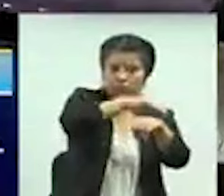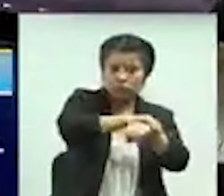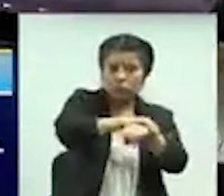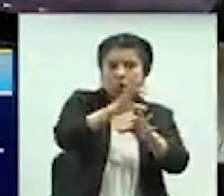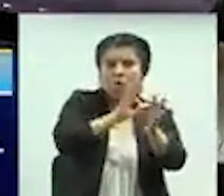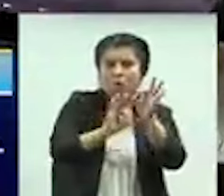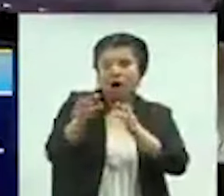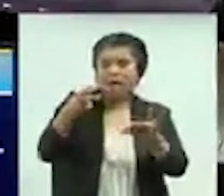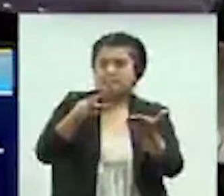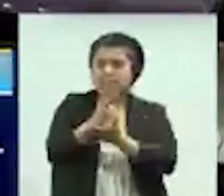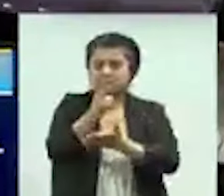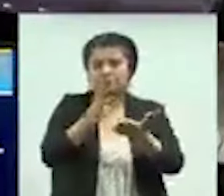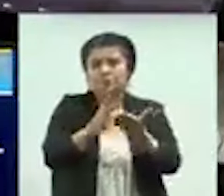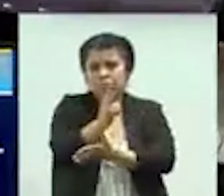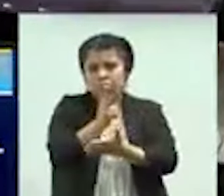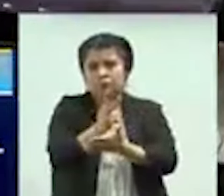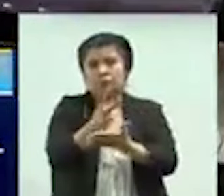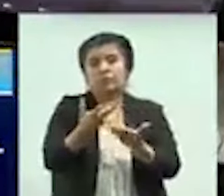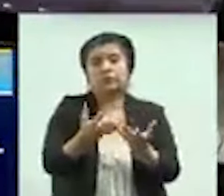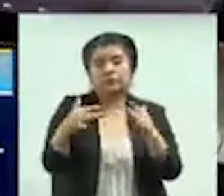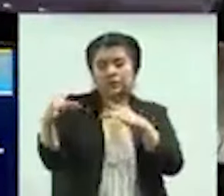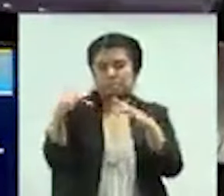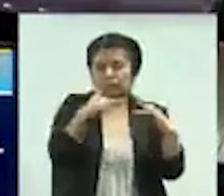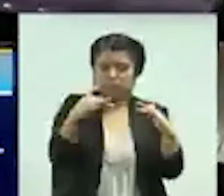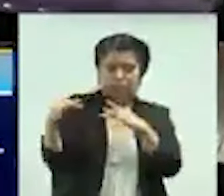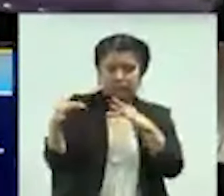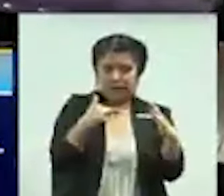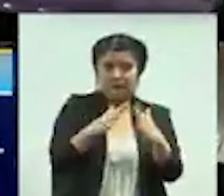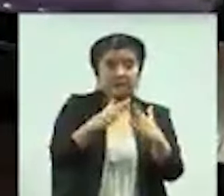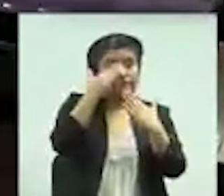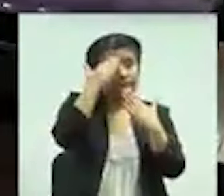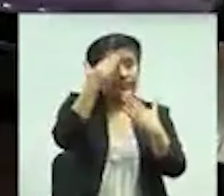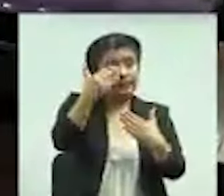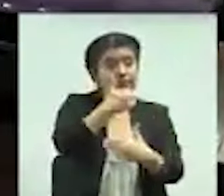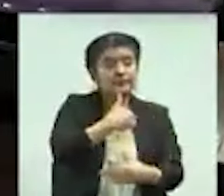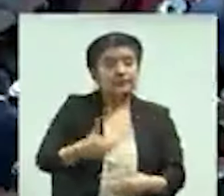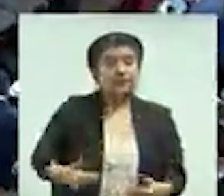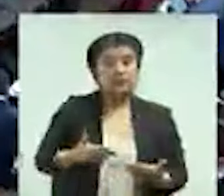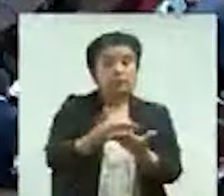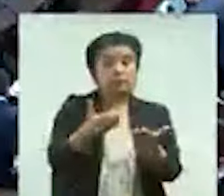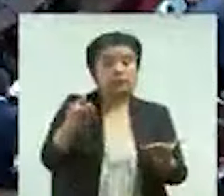o de guerra. Es lo que puedo informar. Gracias, señor presidente. Honorable Pleno.